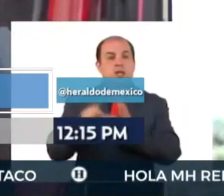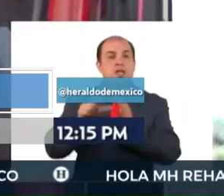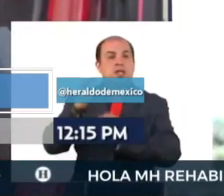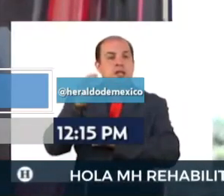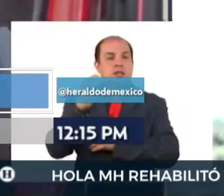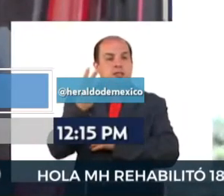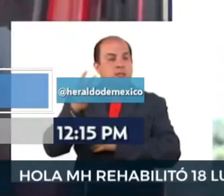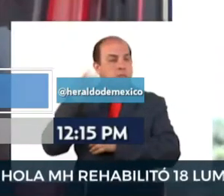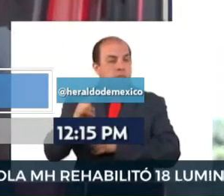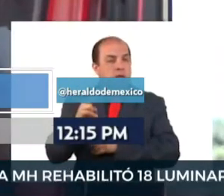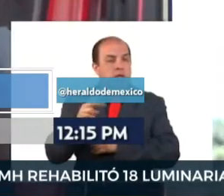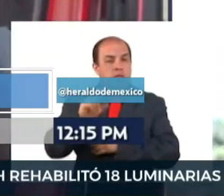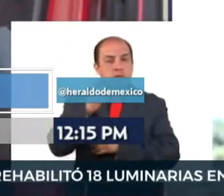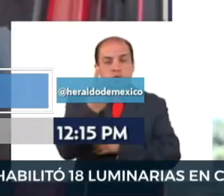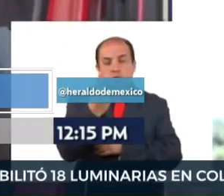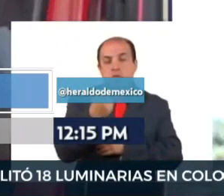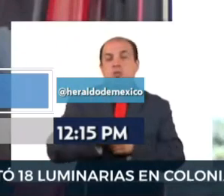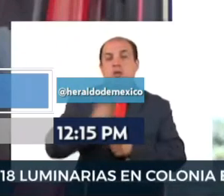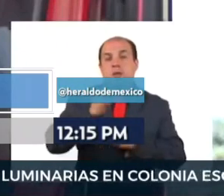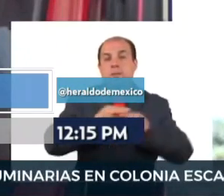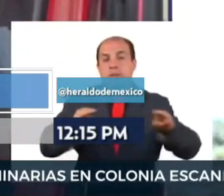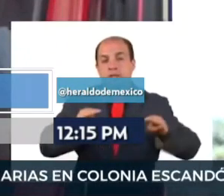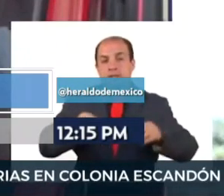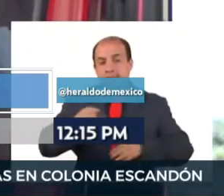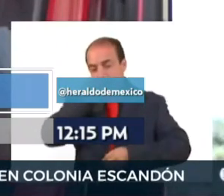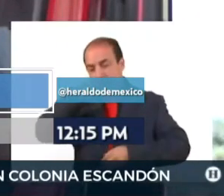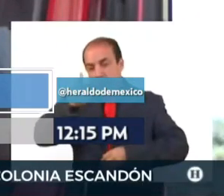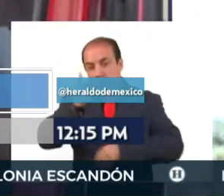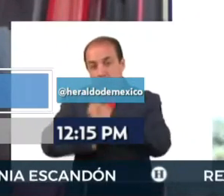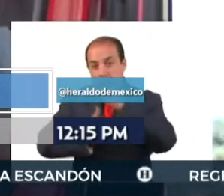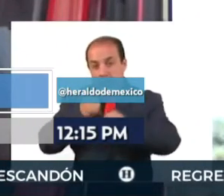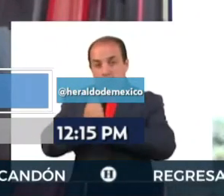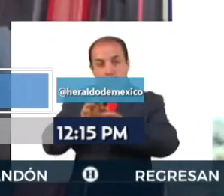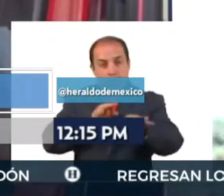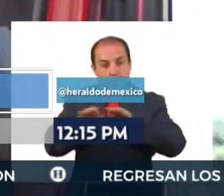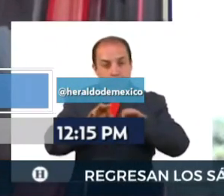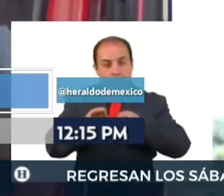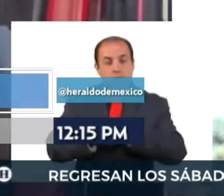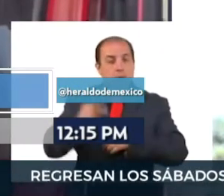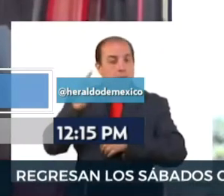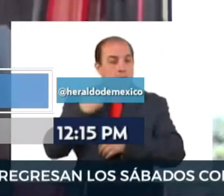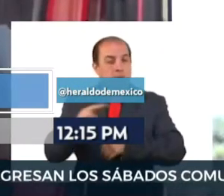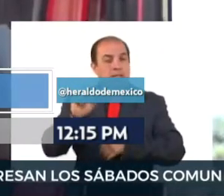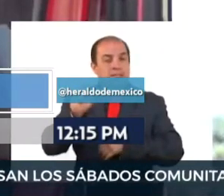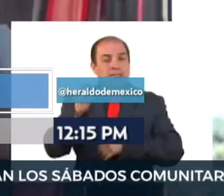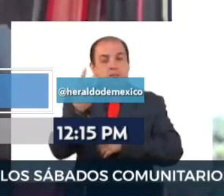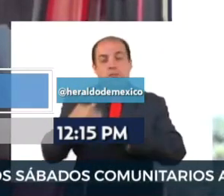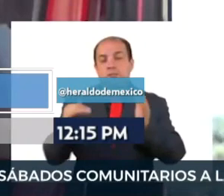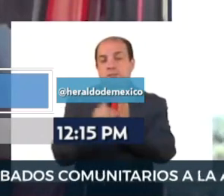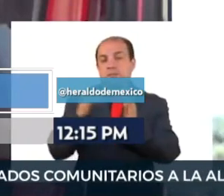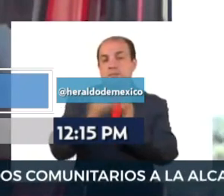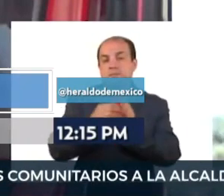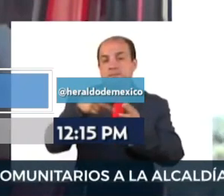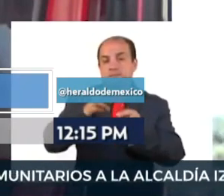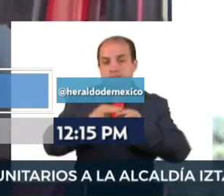más de 21 kilómetros. Eso quiere decir que en casi 12 años de operación se han recorrido 62 millones de kilómetros.